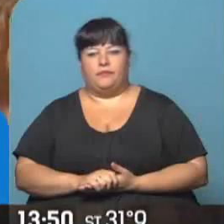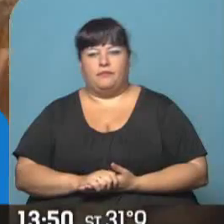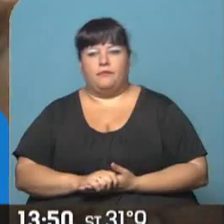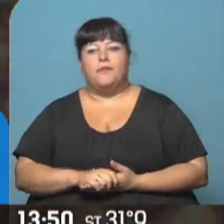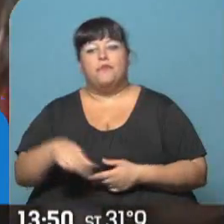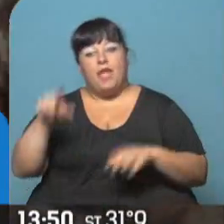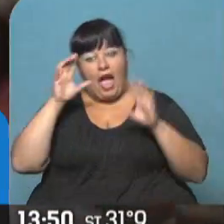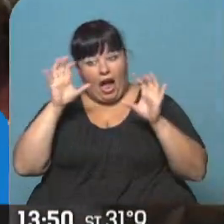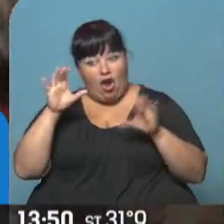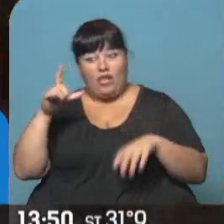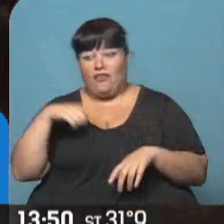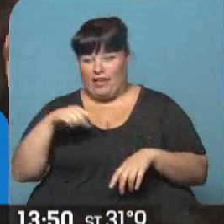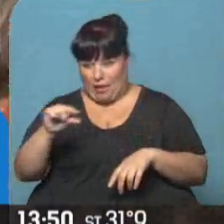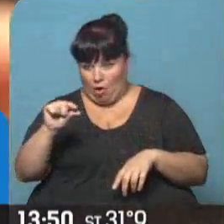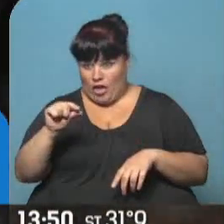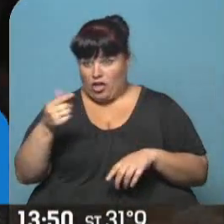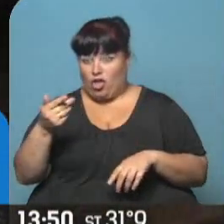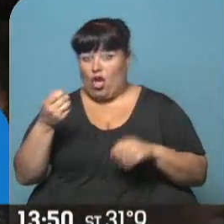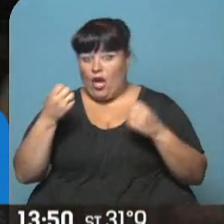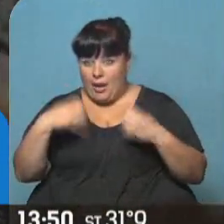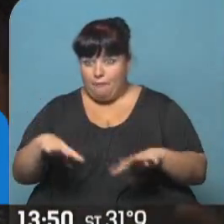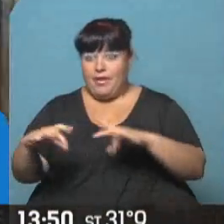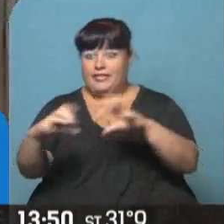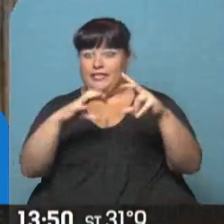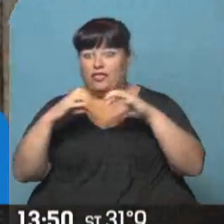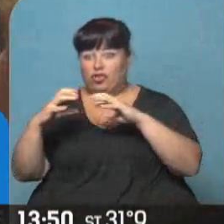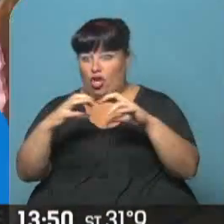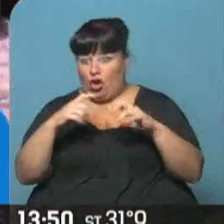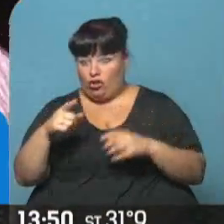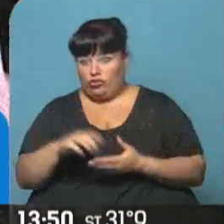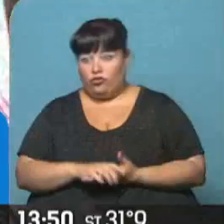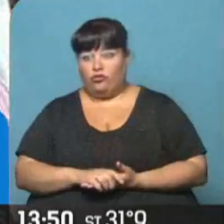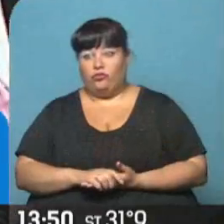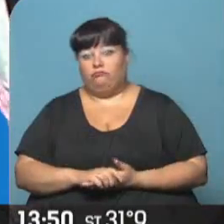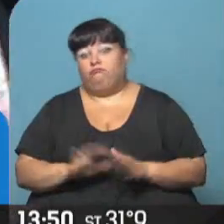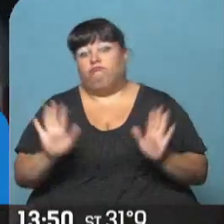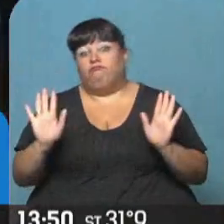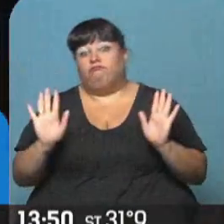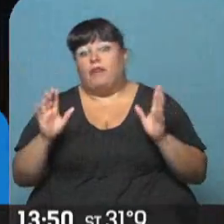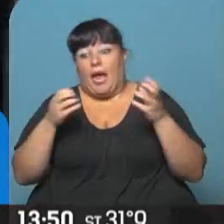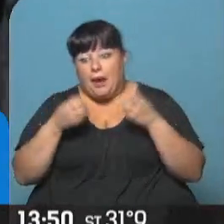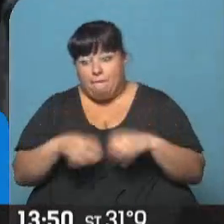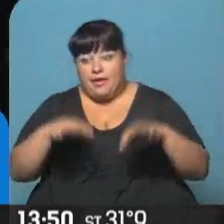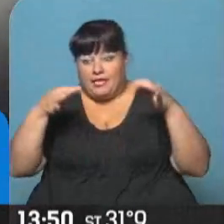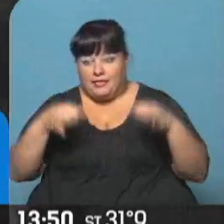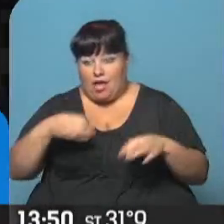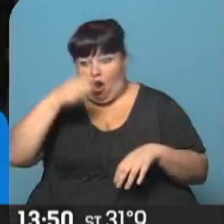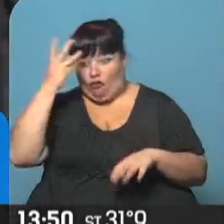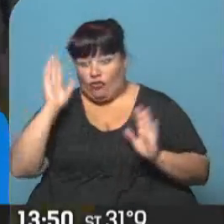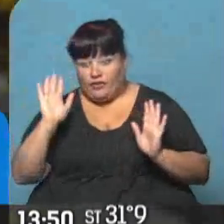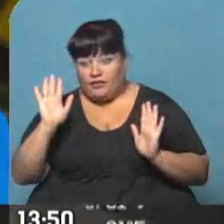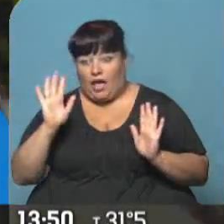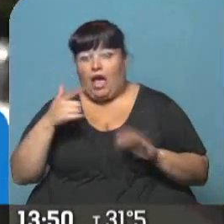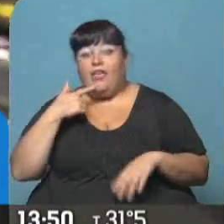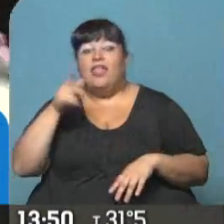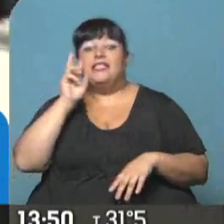Y recordemos que faltan minutos para que esta sesión, por lo menos, dé su inicio formal. Estamos hablando